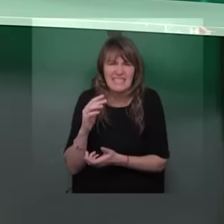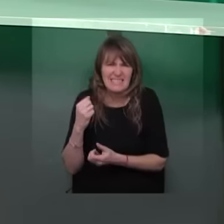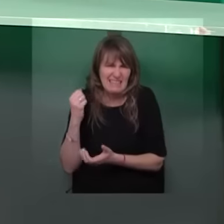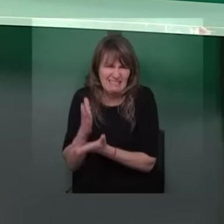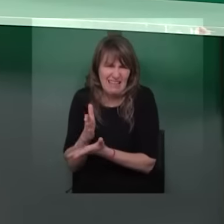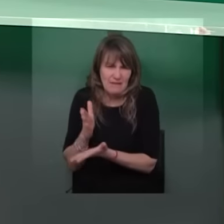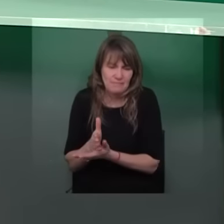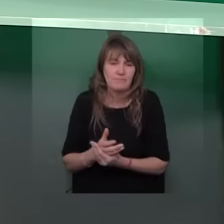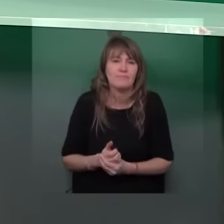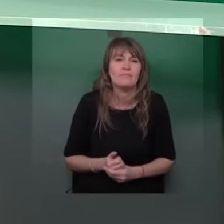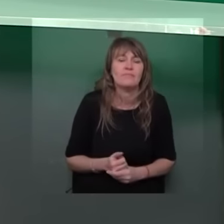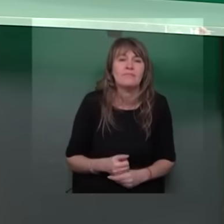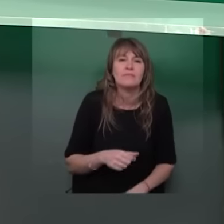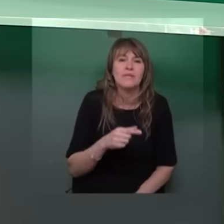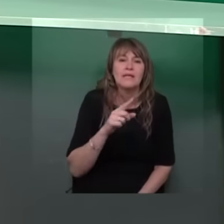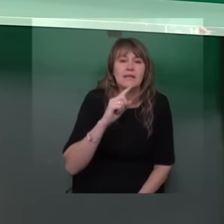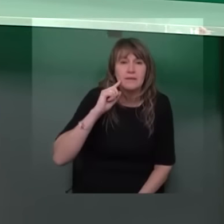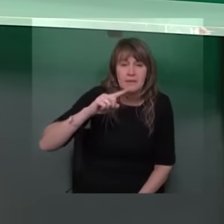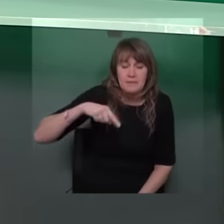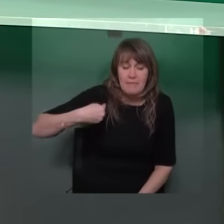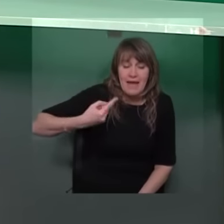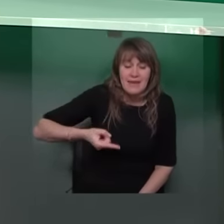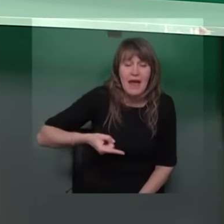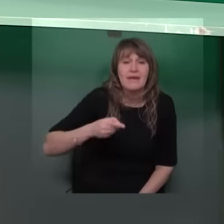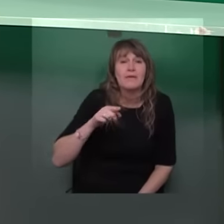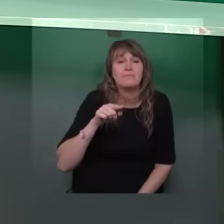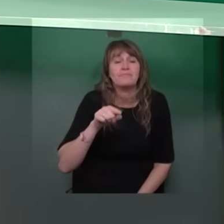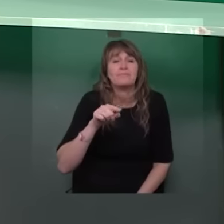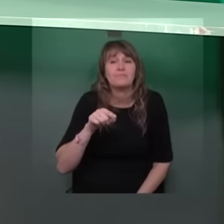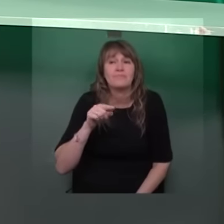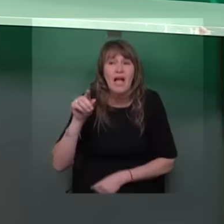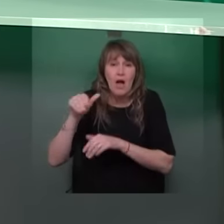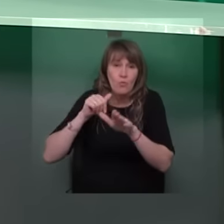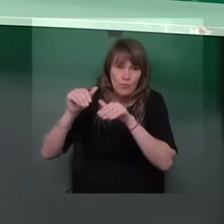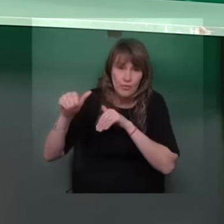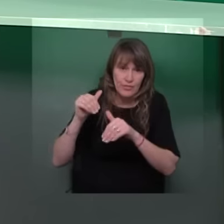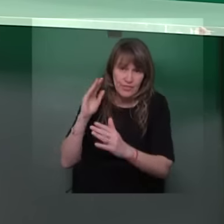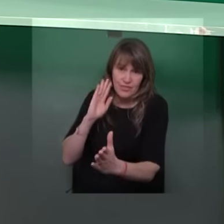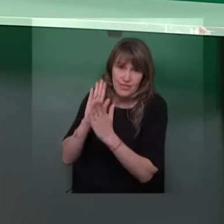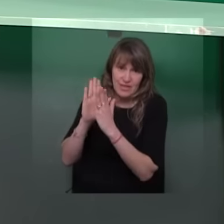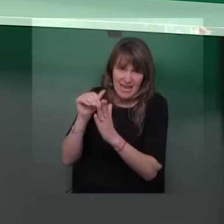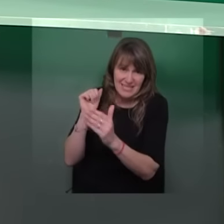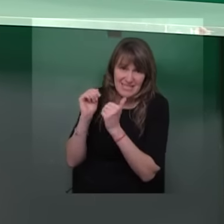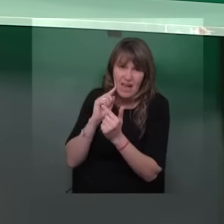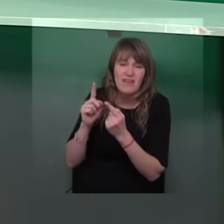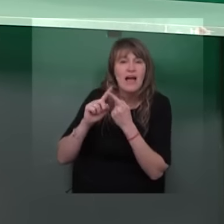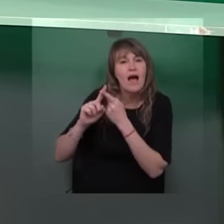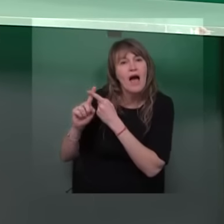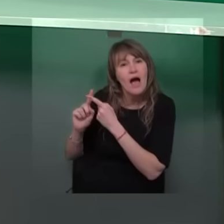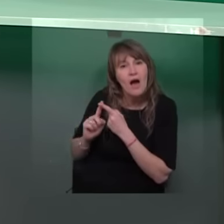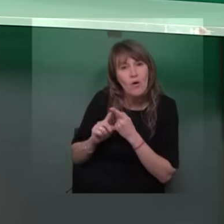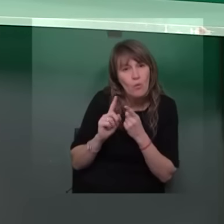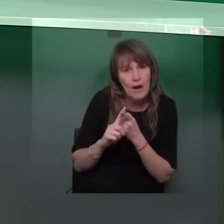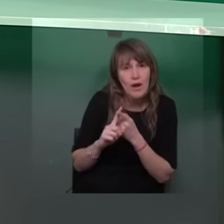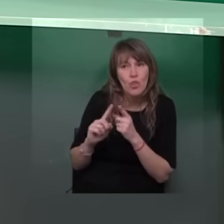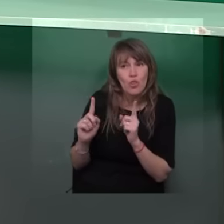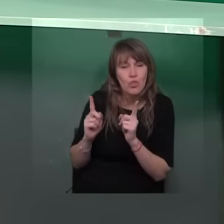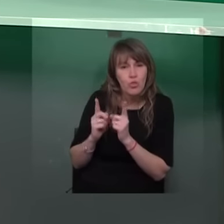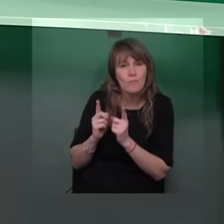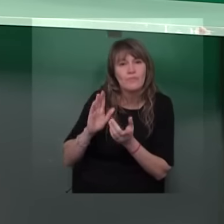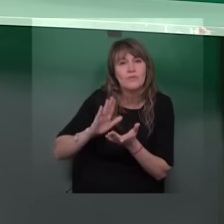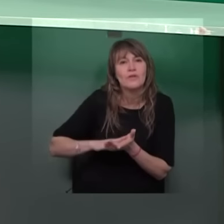de tema les contamos que mañana se va a celebrar una audiencia para avanzar hacia la concreción de un acuerdo abreviado que permita liberar a